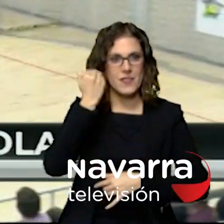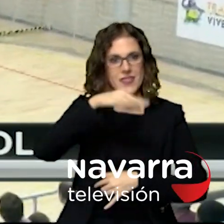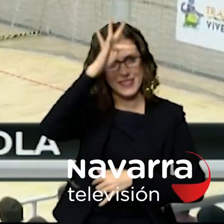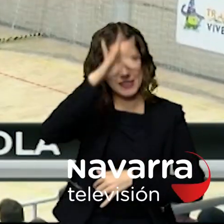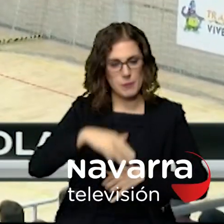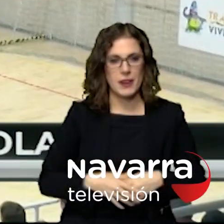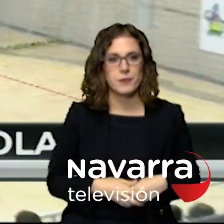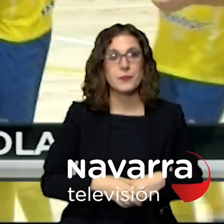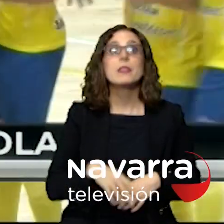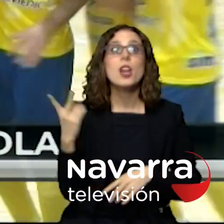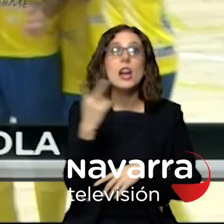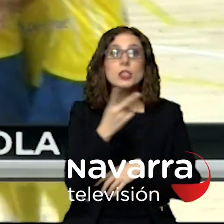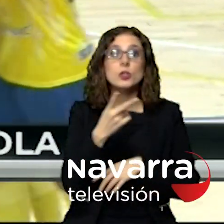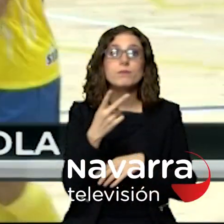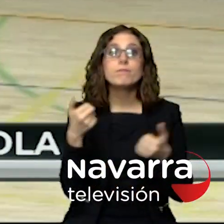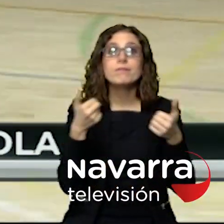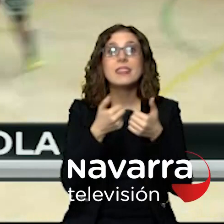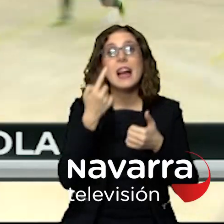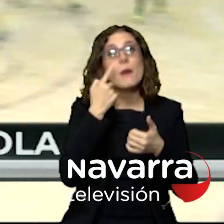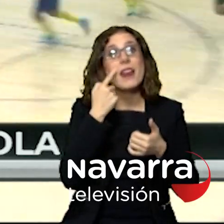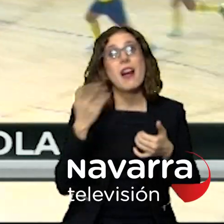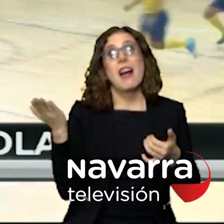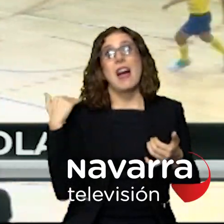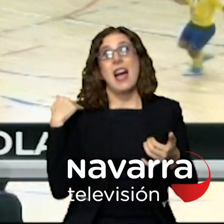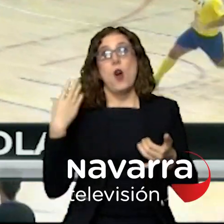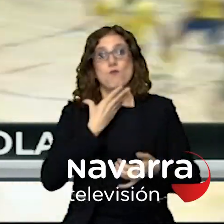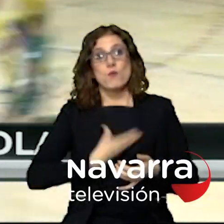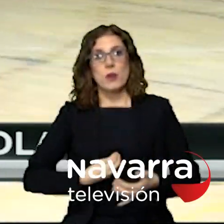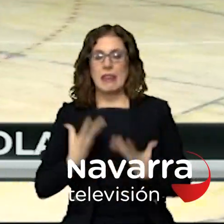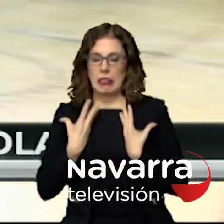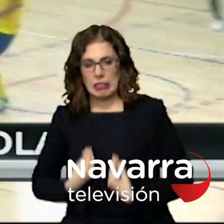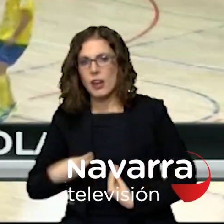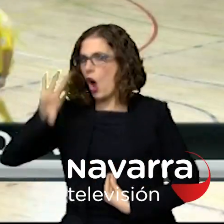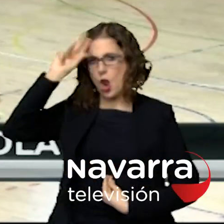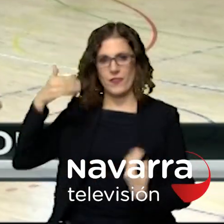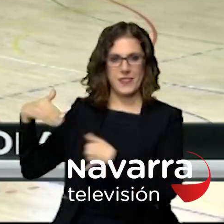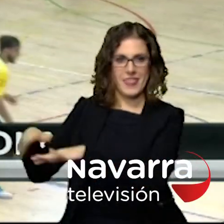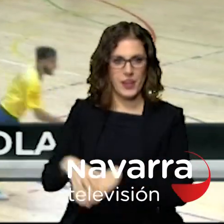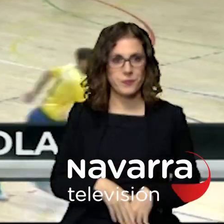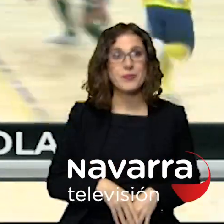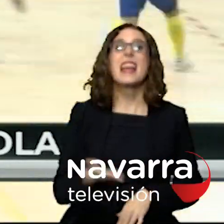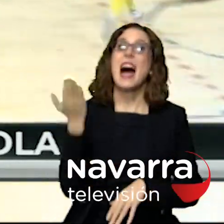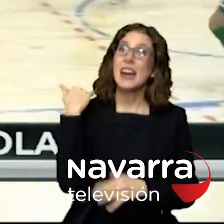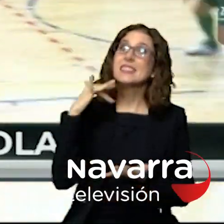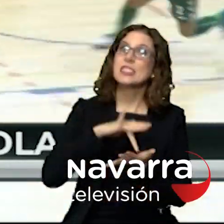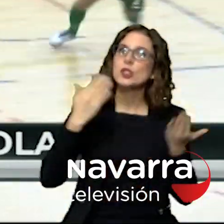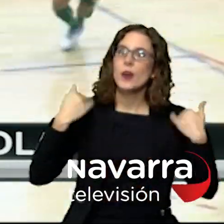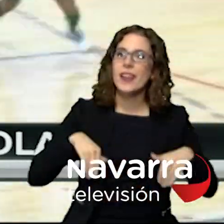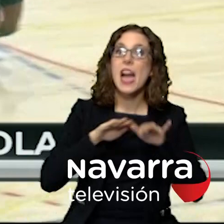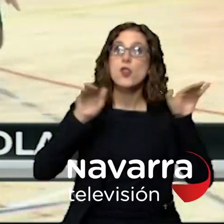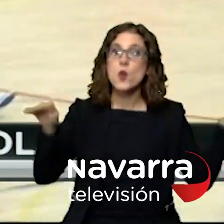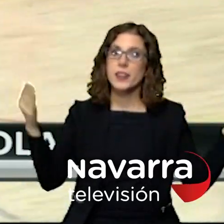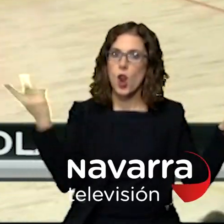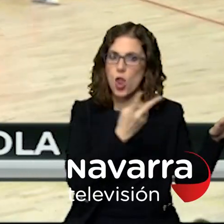Martín. Un duelo con el que quieren olvidar el disgusto de Murcia. Sota y Peñiscola se enfrentaron en pretemporada en Nohain con